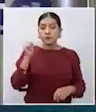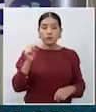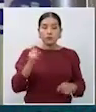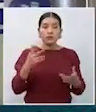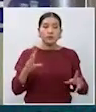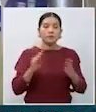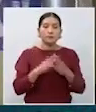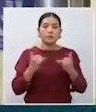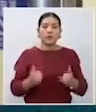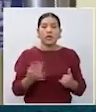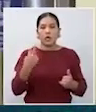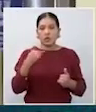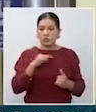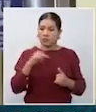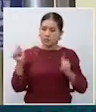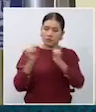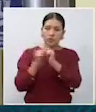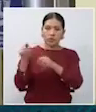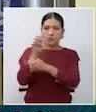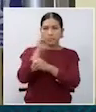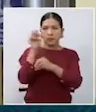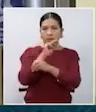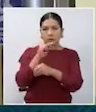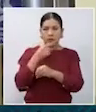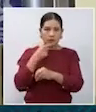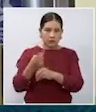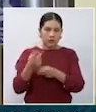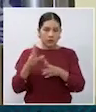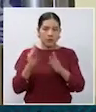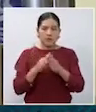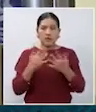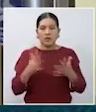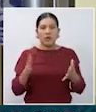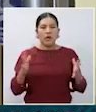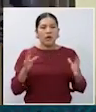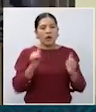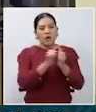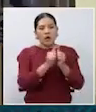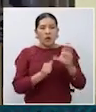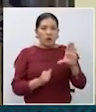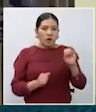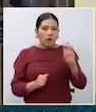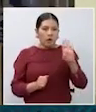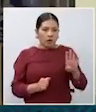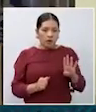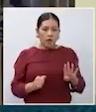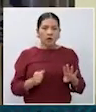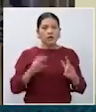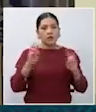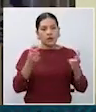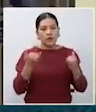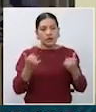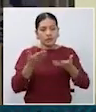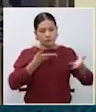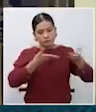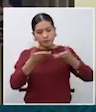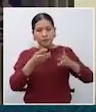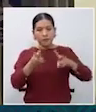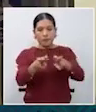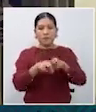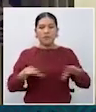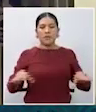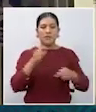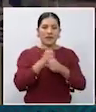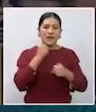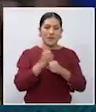Precisamente nuestro compañero ministro ha instalado juntamente con la Central Obrera Boliviana esta mesa de trabajo.